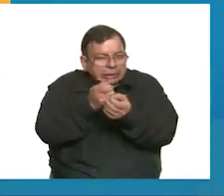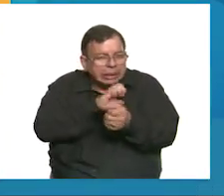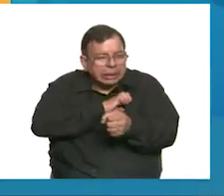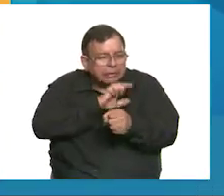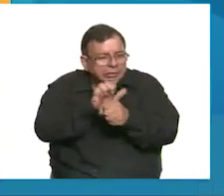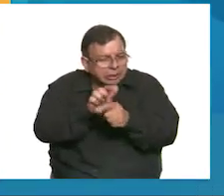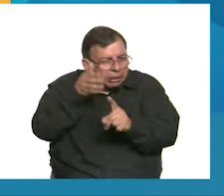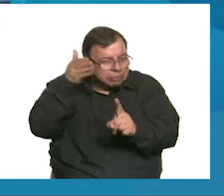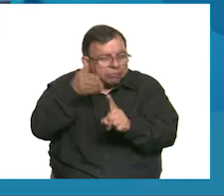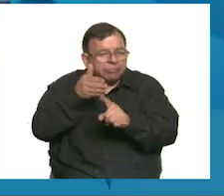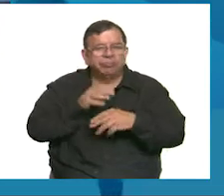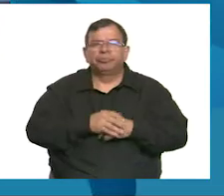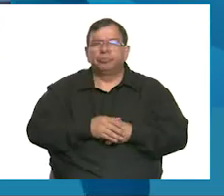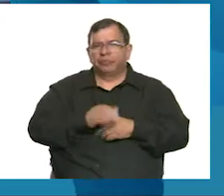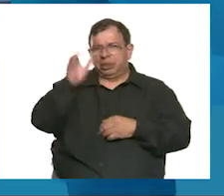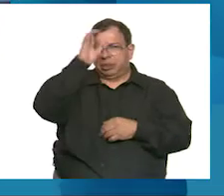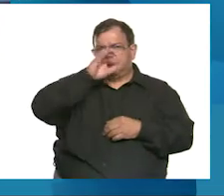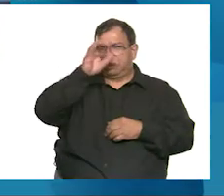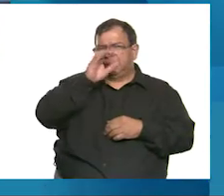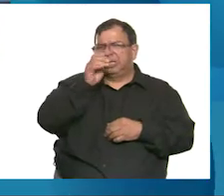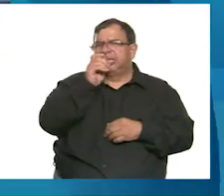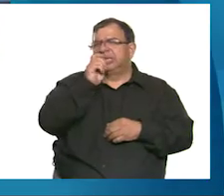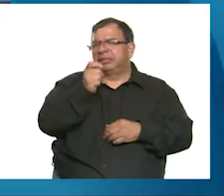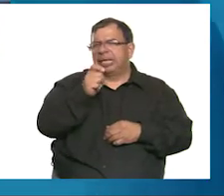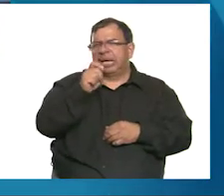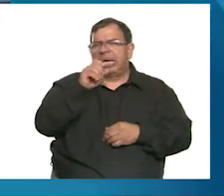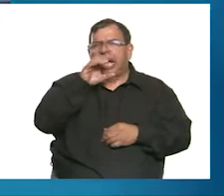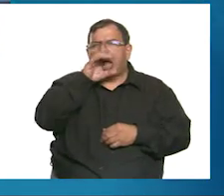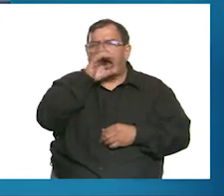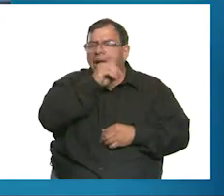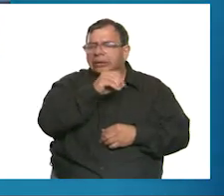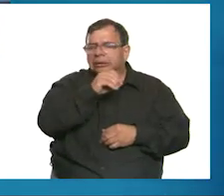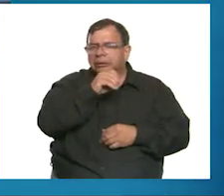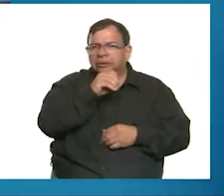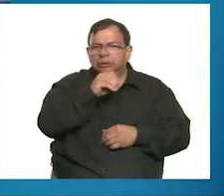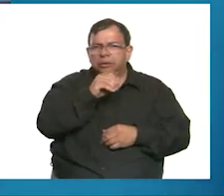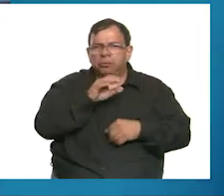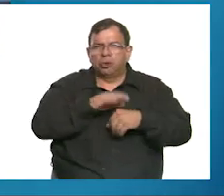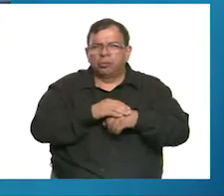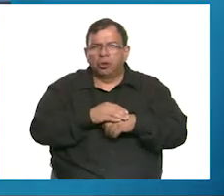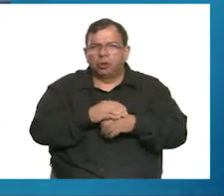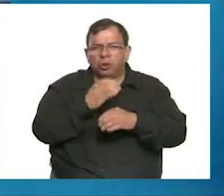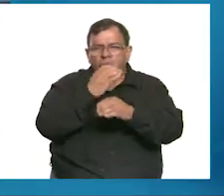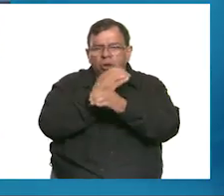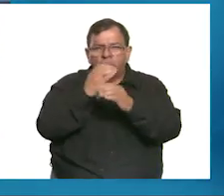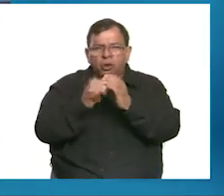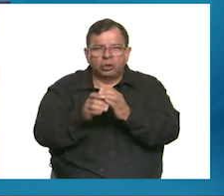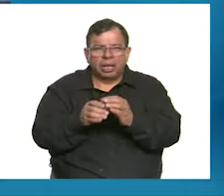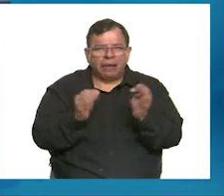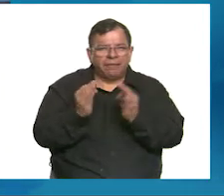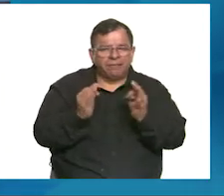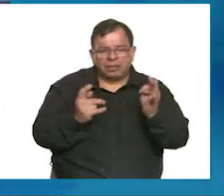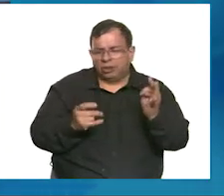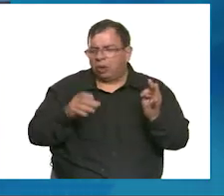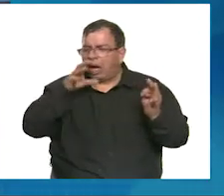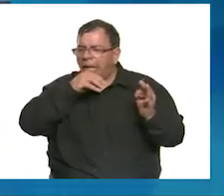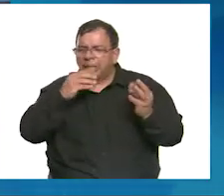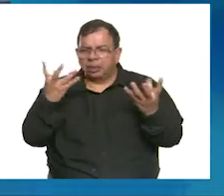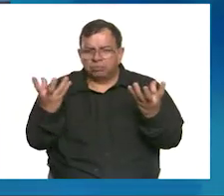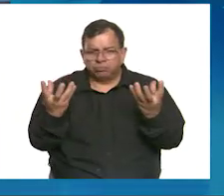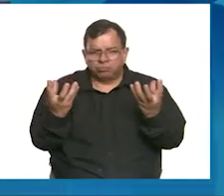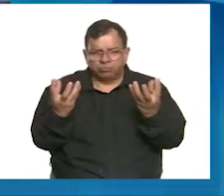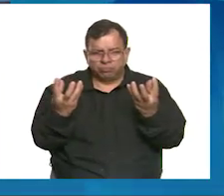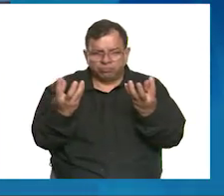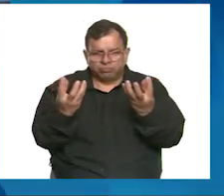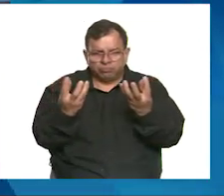específico. En ciencia nos referimos a calor cuando ponemos un objeto frío y un objeto caliente juntos y vemos